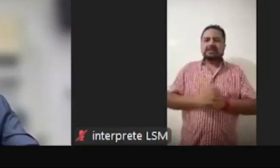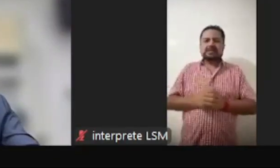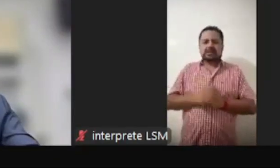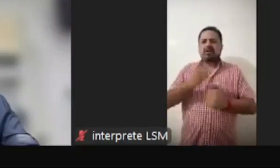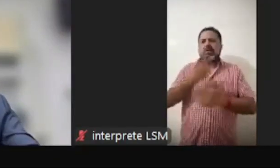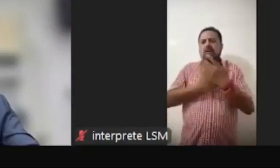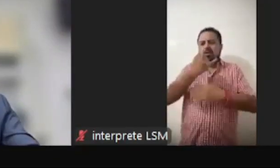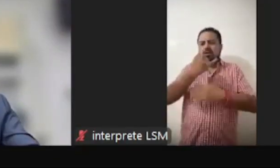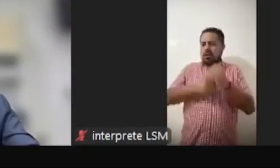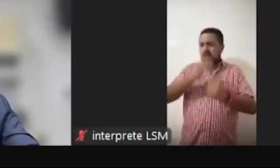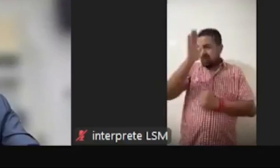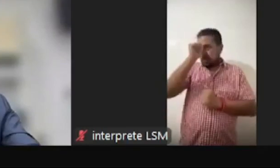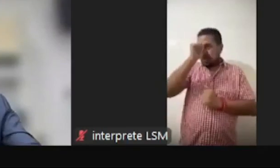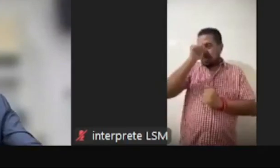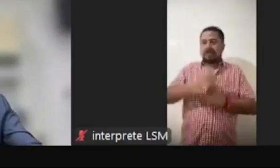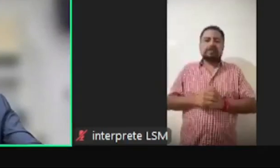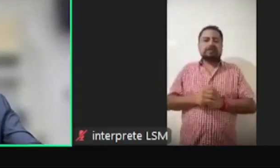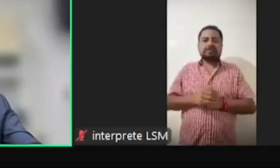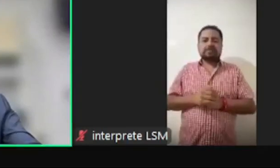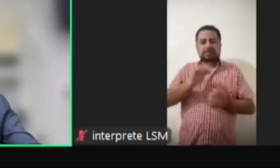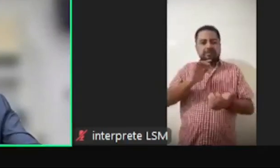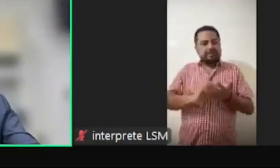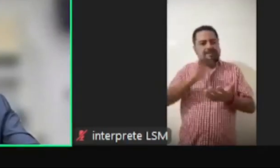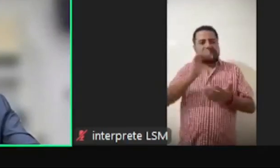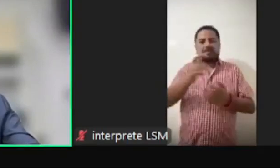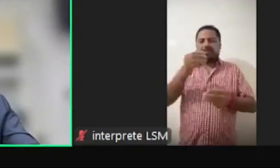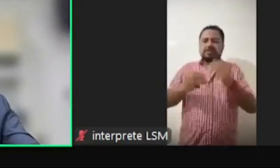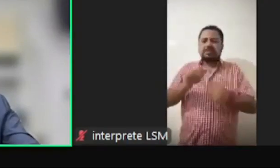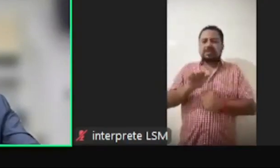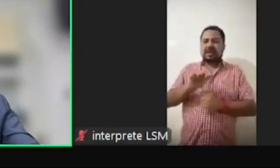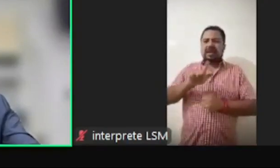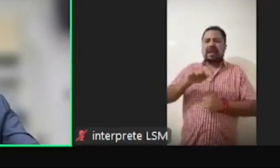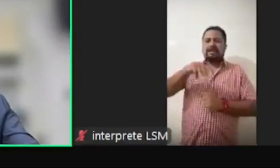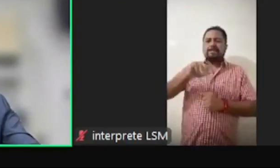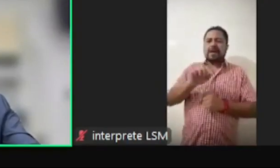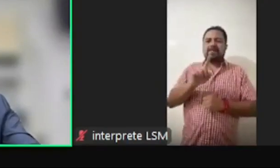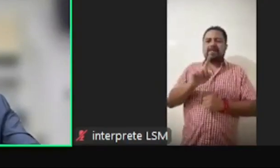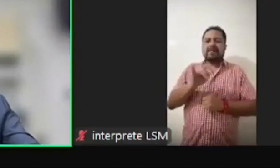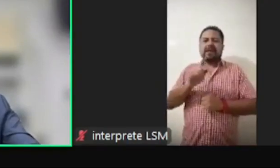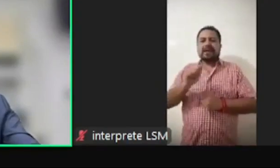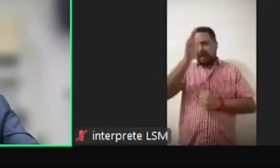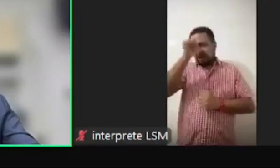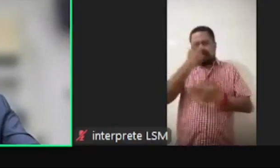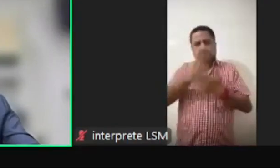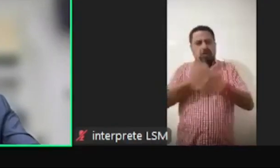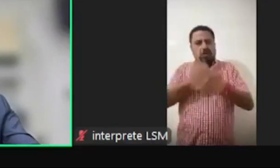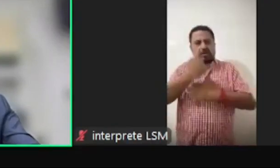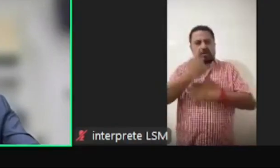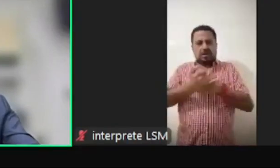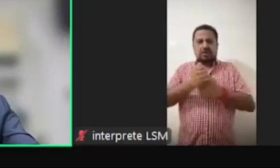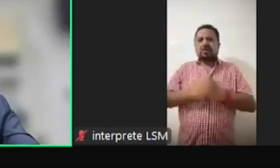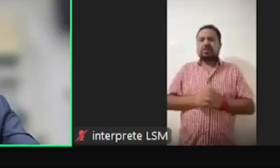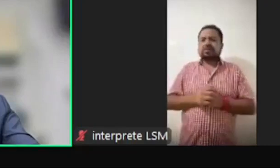proyecto. Gracias, magistrado. Magistrada Madelia Eugenio Alcaraz. Con el proyecto.